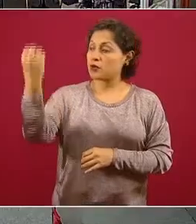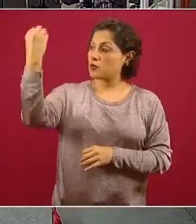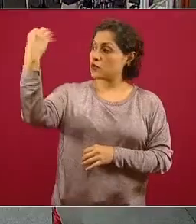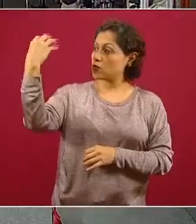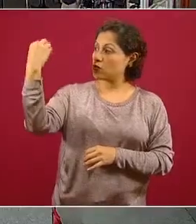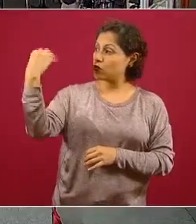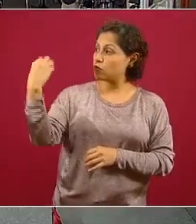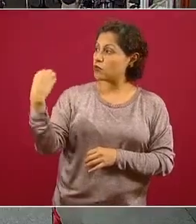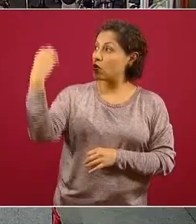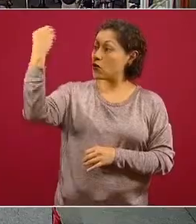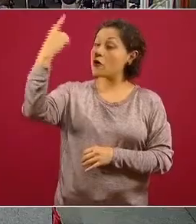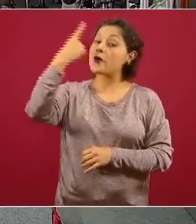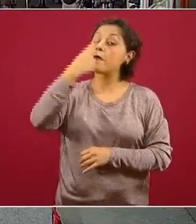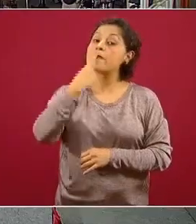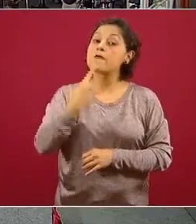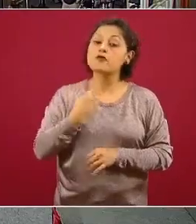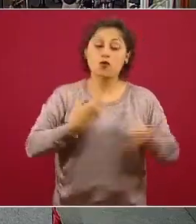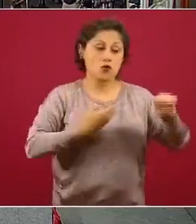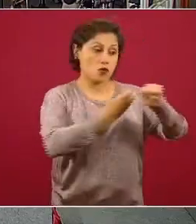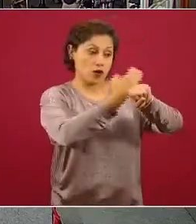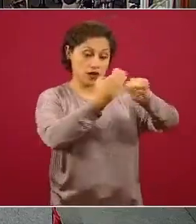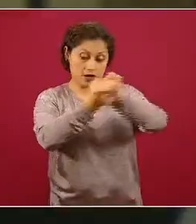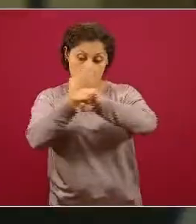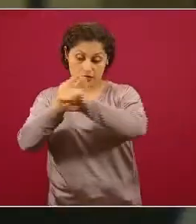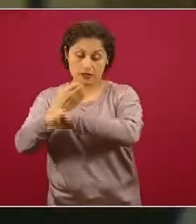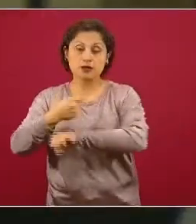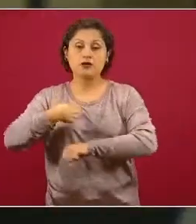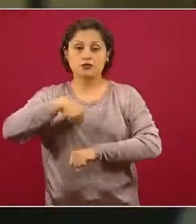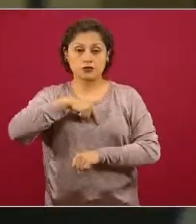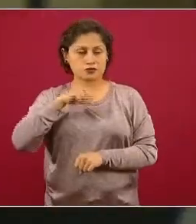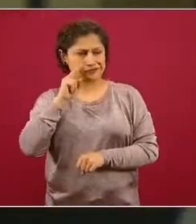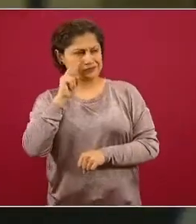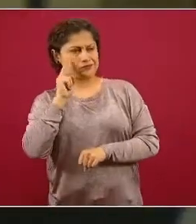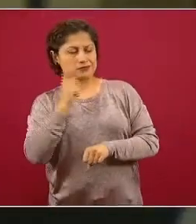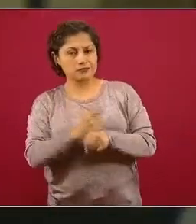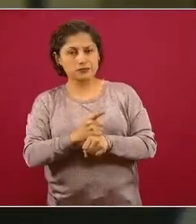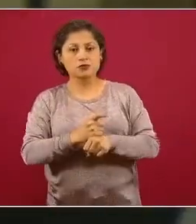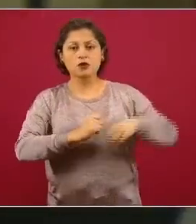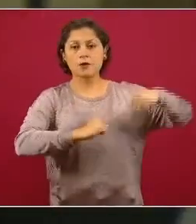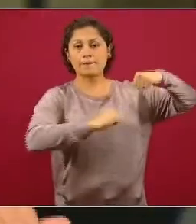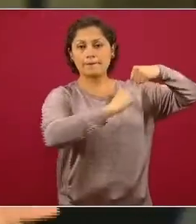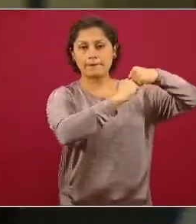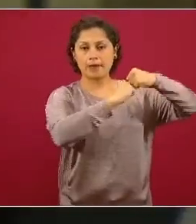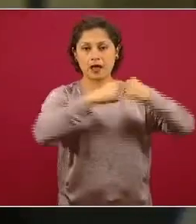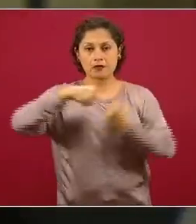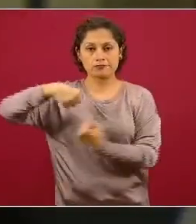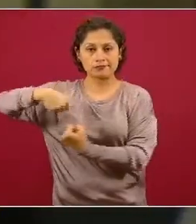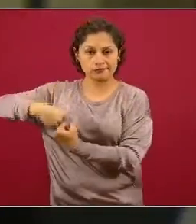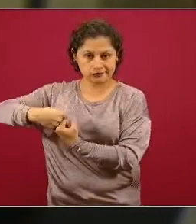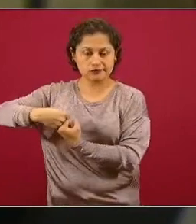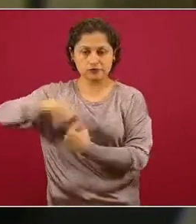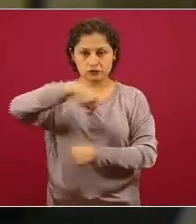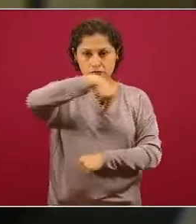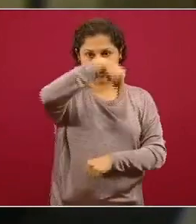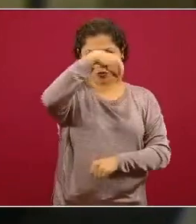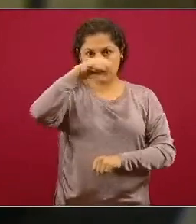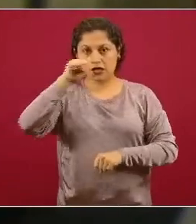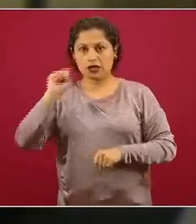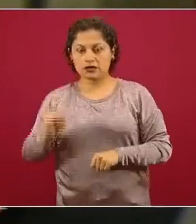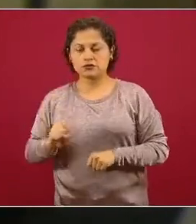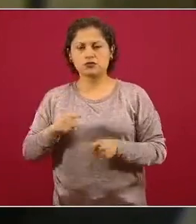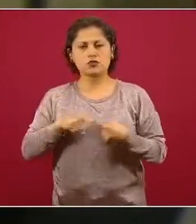rojo, podemos ver que varios de ellos son estados fronterizos. En particular, creo, Sonora,